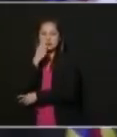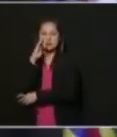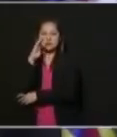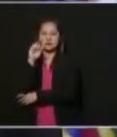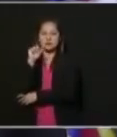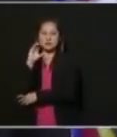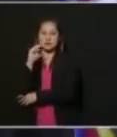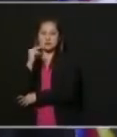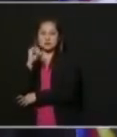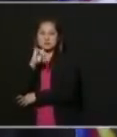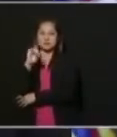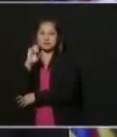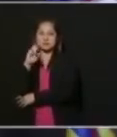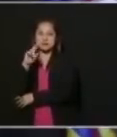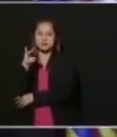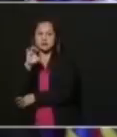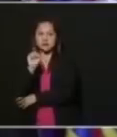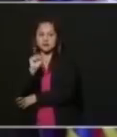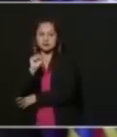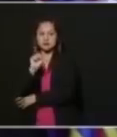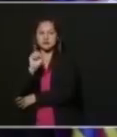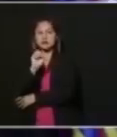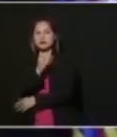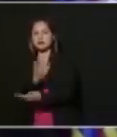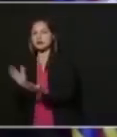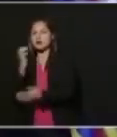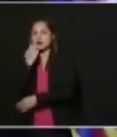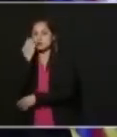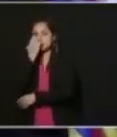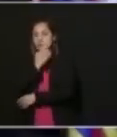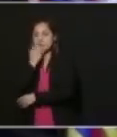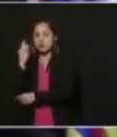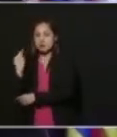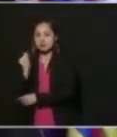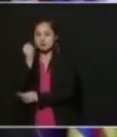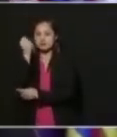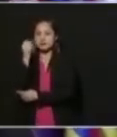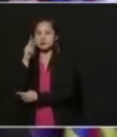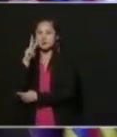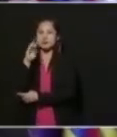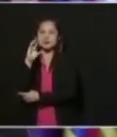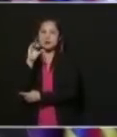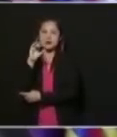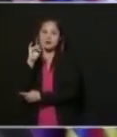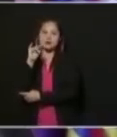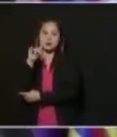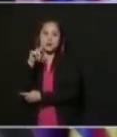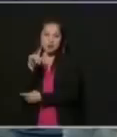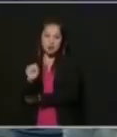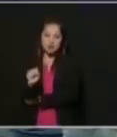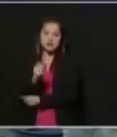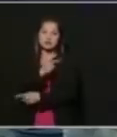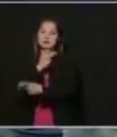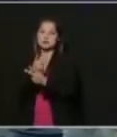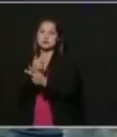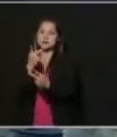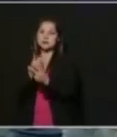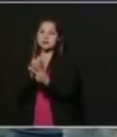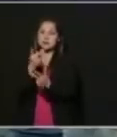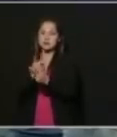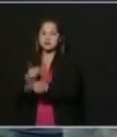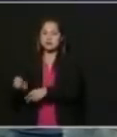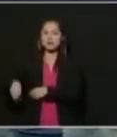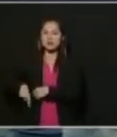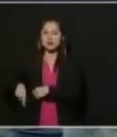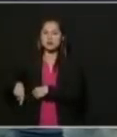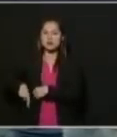todos los estudiantes de escuelas técnicas, vocacionales y preparatorias públicas recibirán